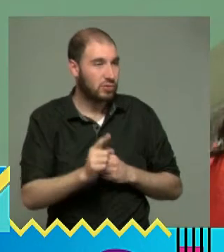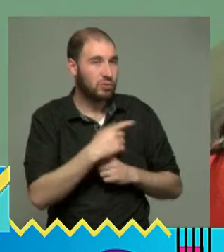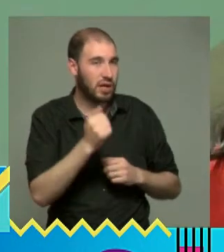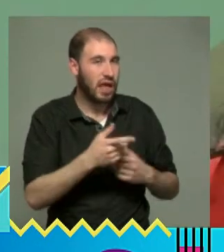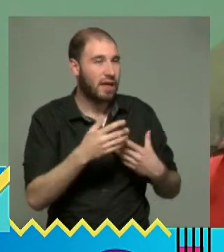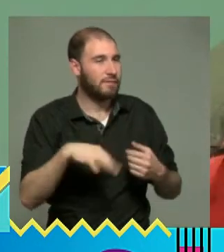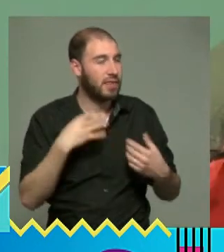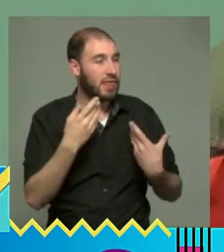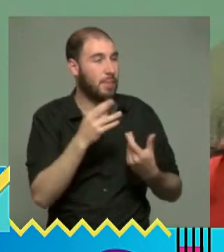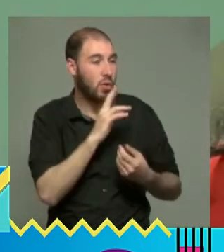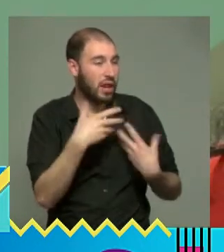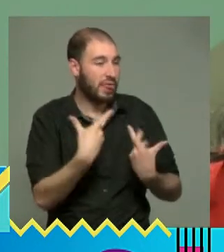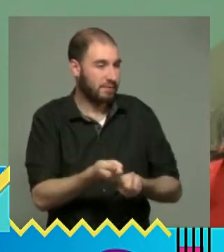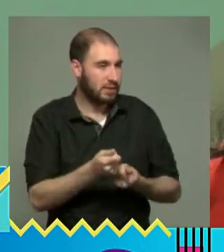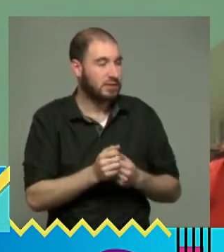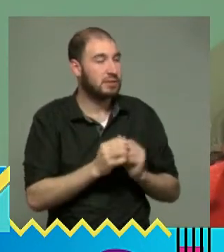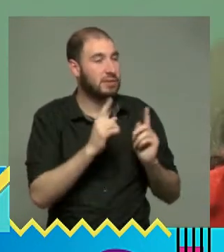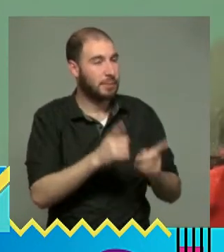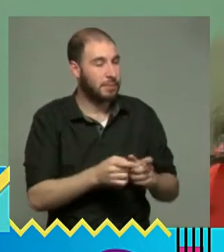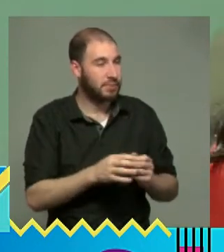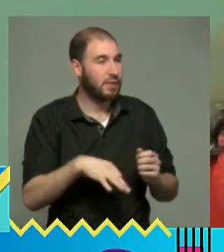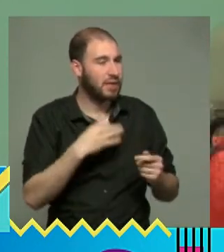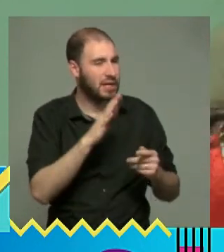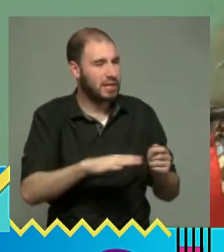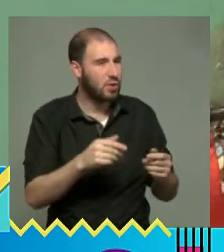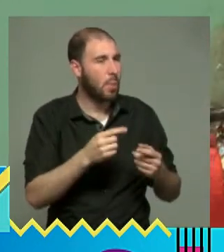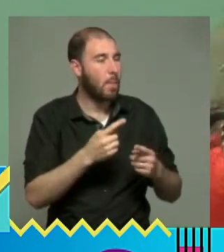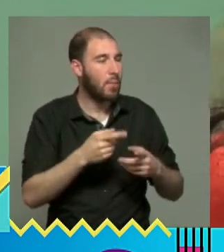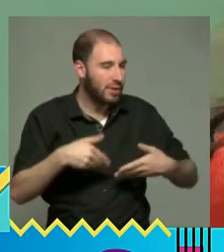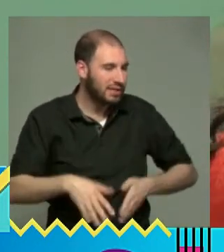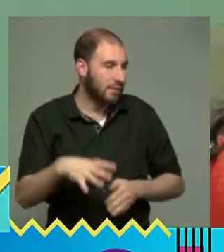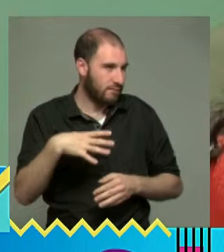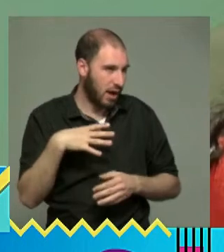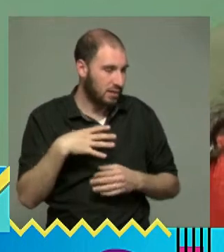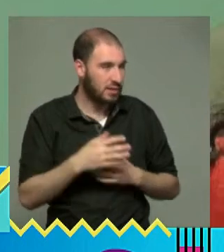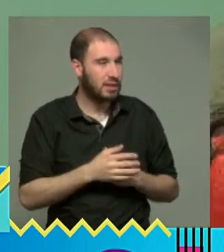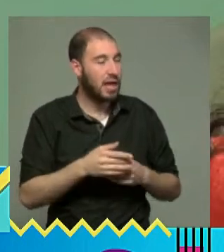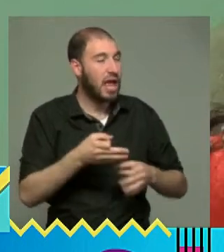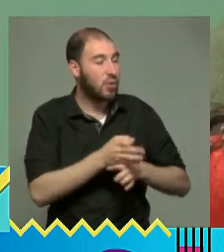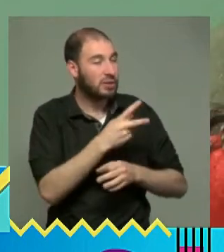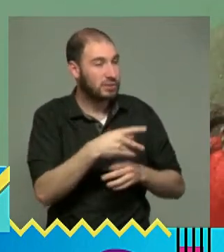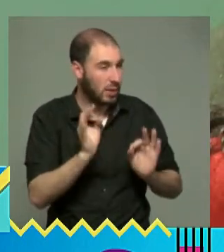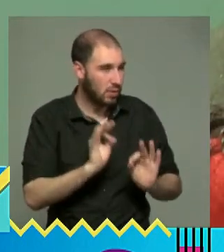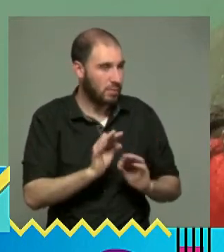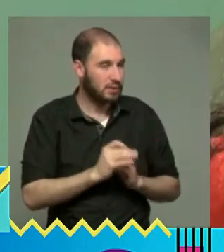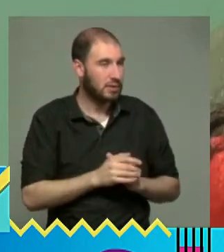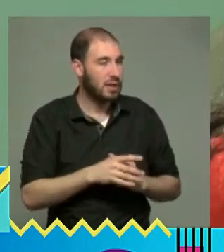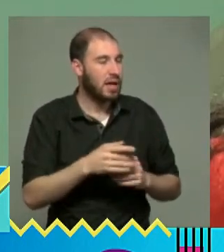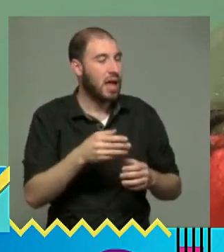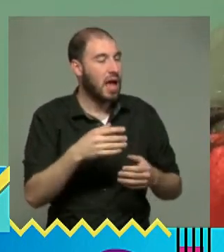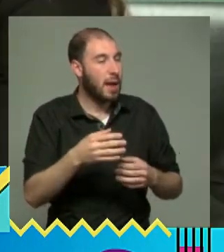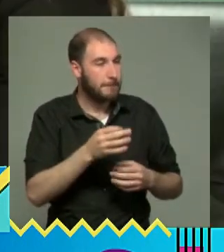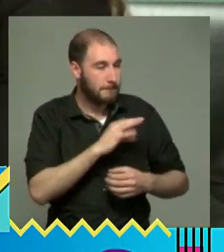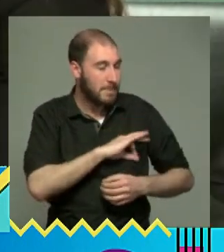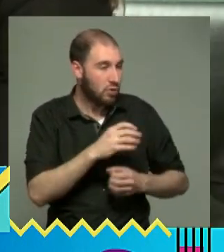estar defendiendo la vida de las mujeres y la vida de muchos niños por nacer que a través de la educación sexual integral, a través de los